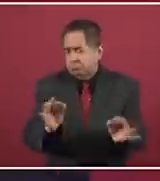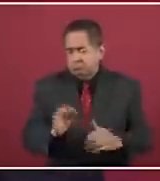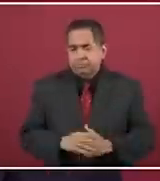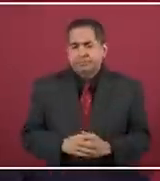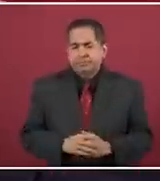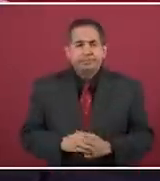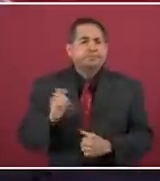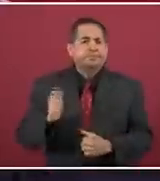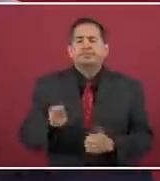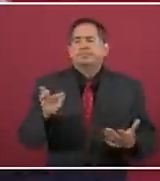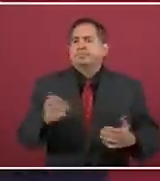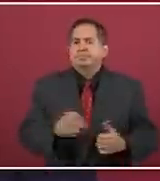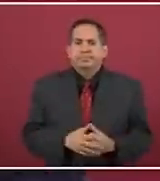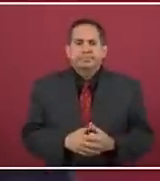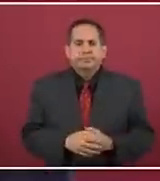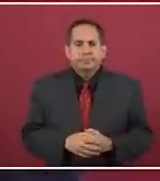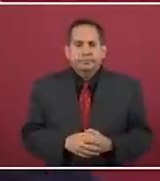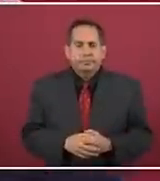nos